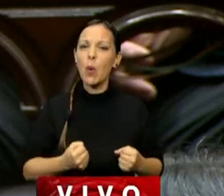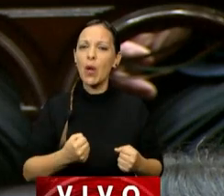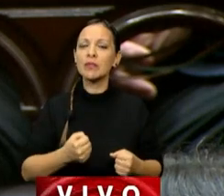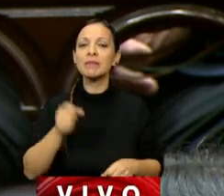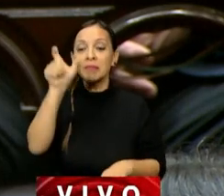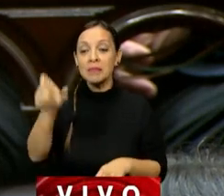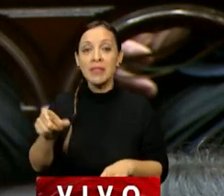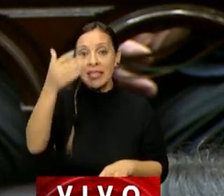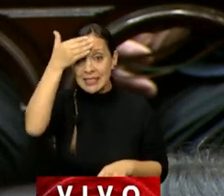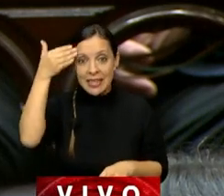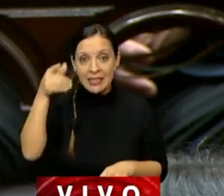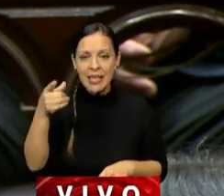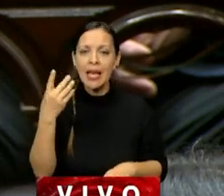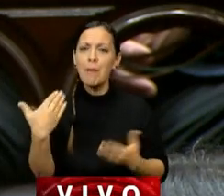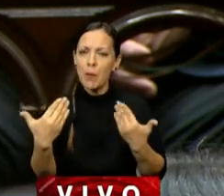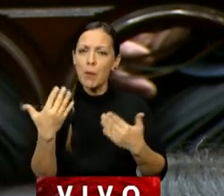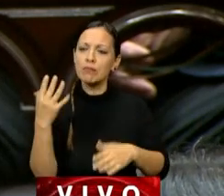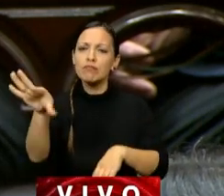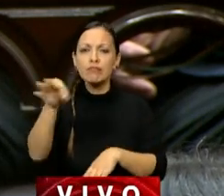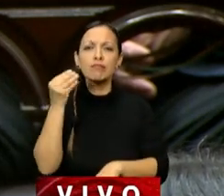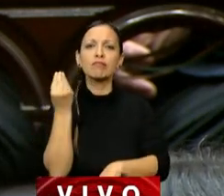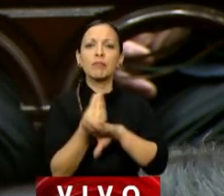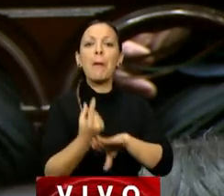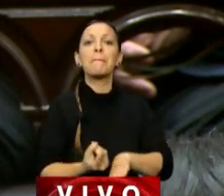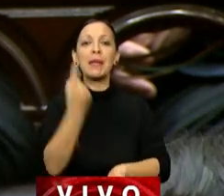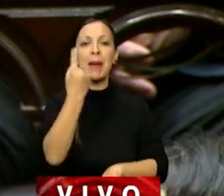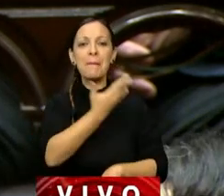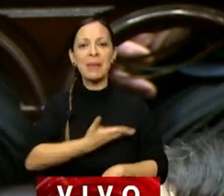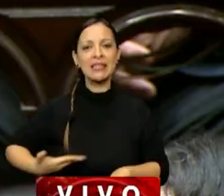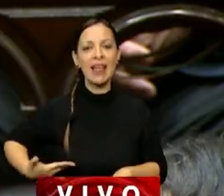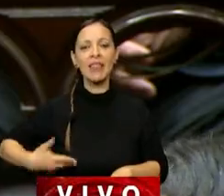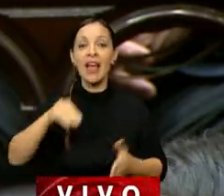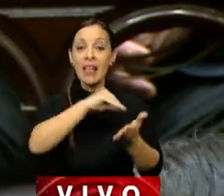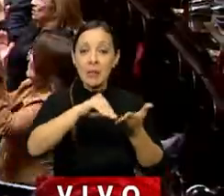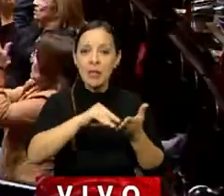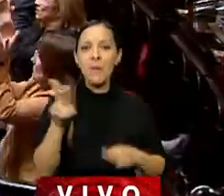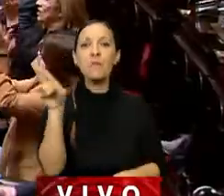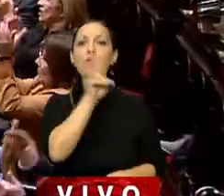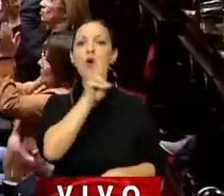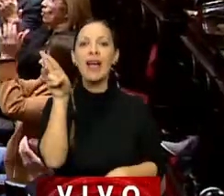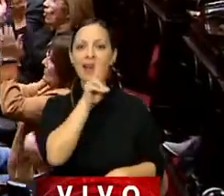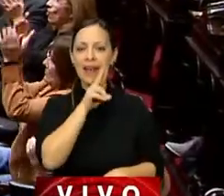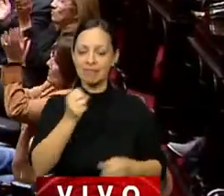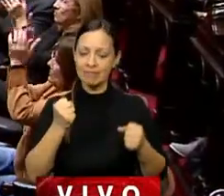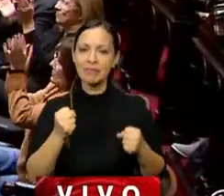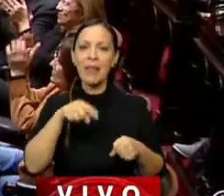proponer a Cecilia para que sea la primera presidenta de la Cámara Mujer en este recinto.